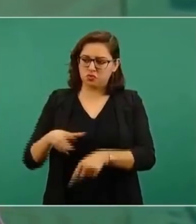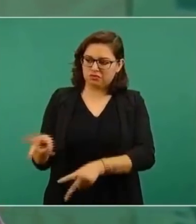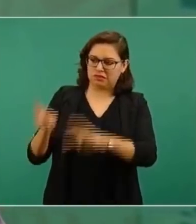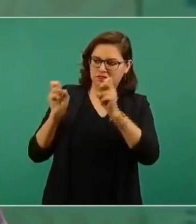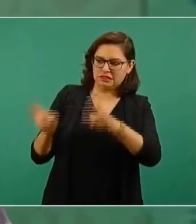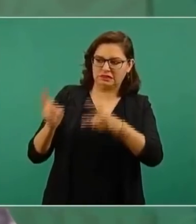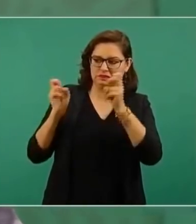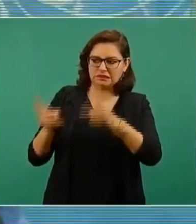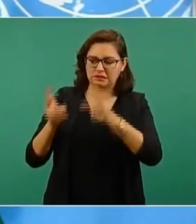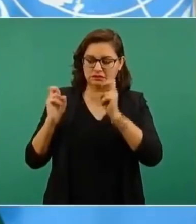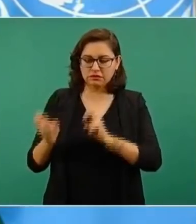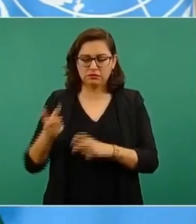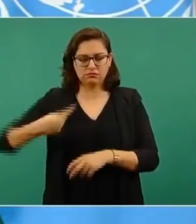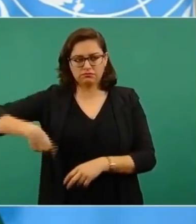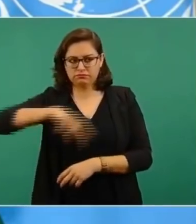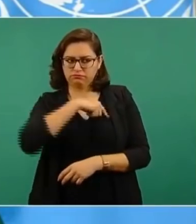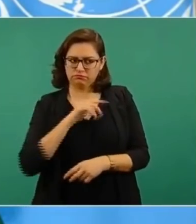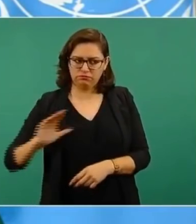huachicoleros,